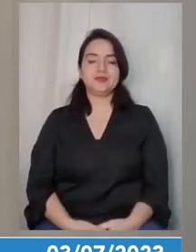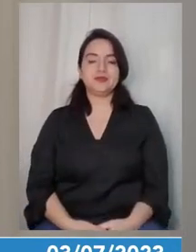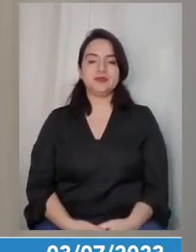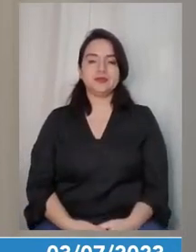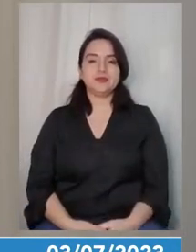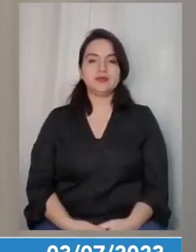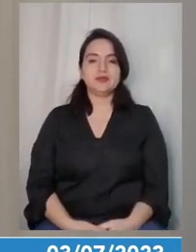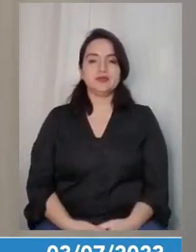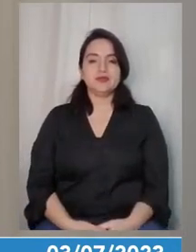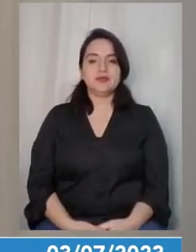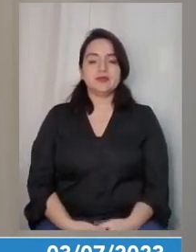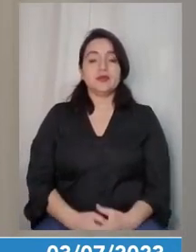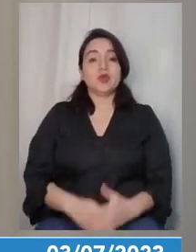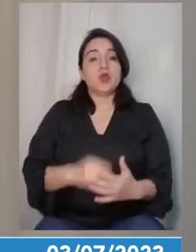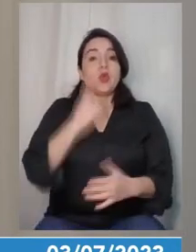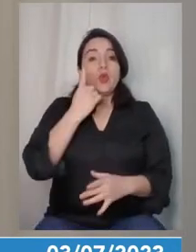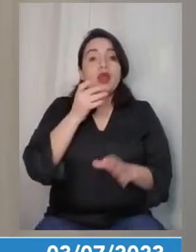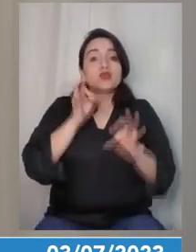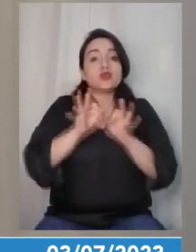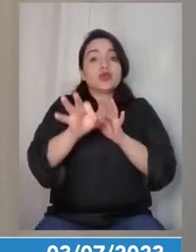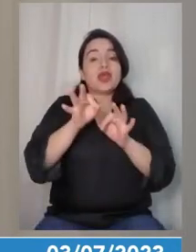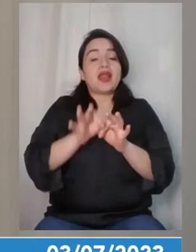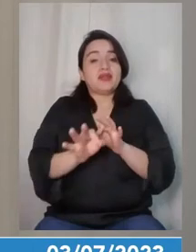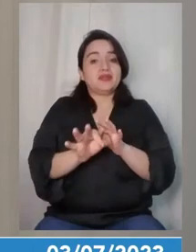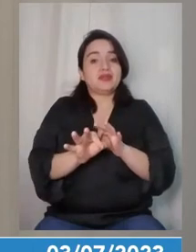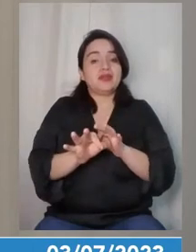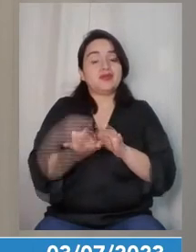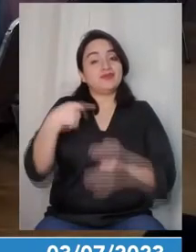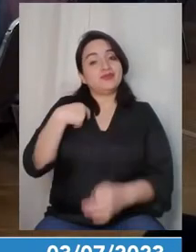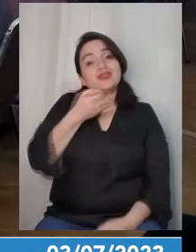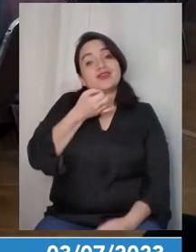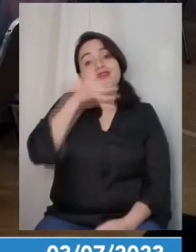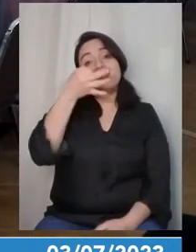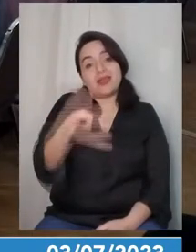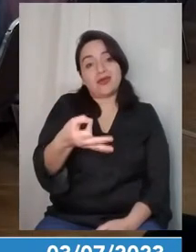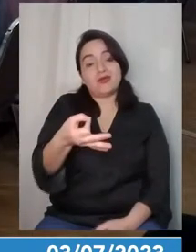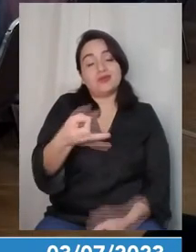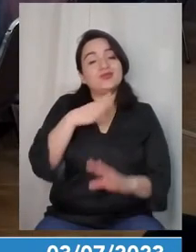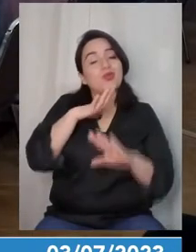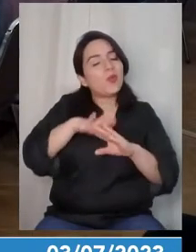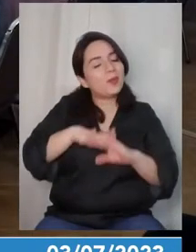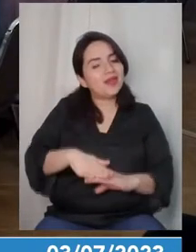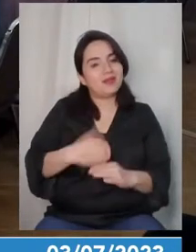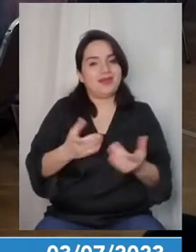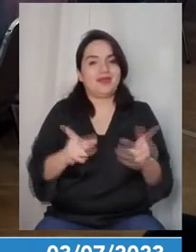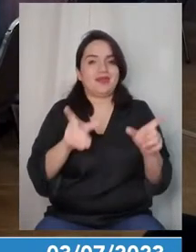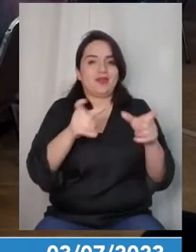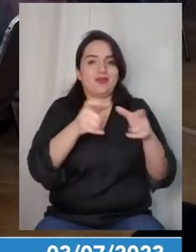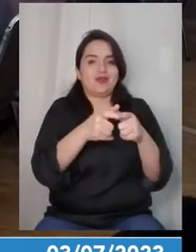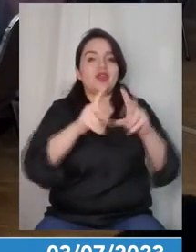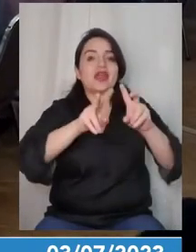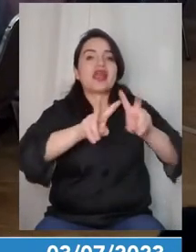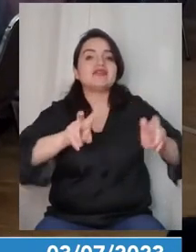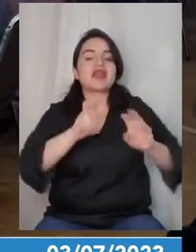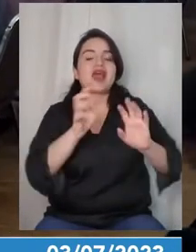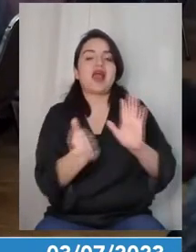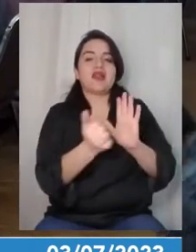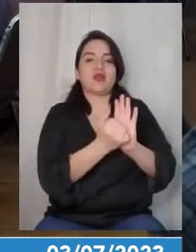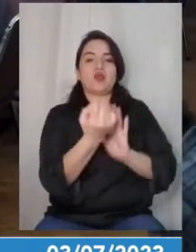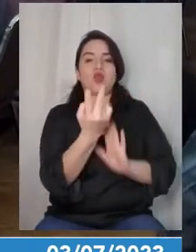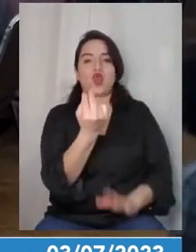me permito hacerle humildemente a esta comisión es revisar este artículo 12 en términos de poder dotarlo y de